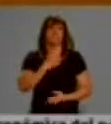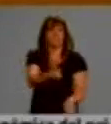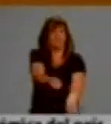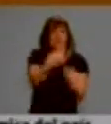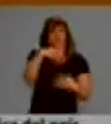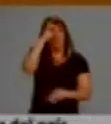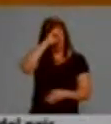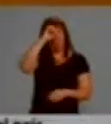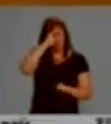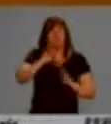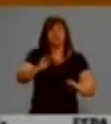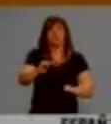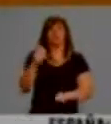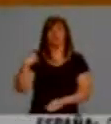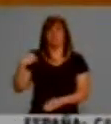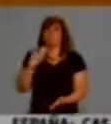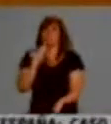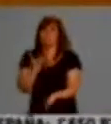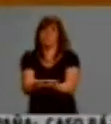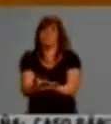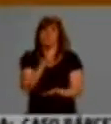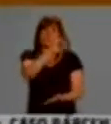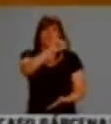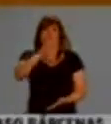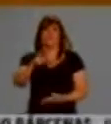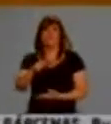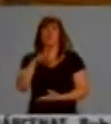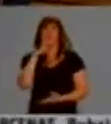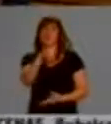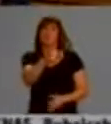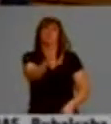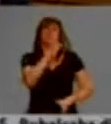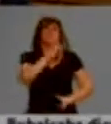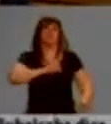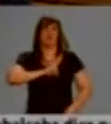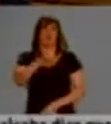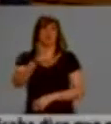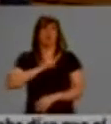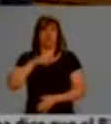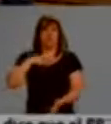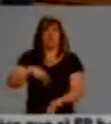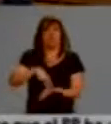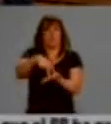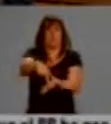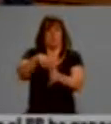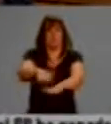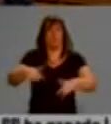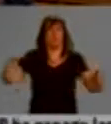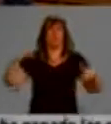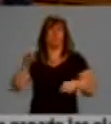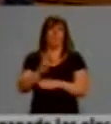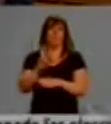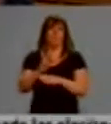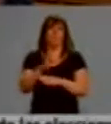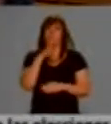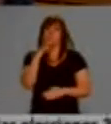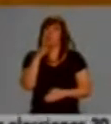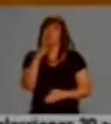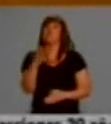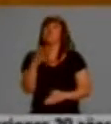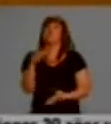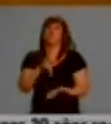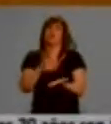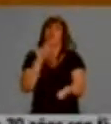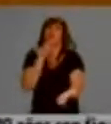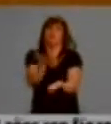opiniones, tal como reclamó Convergència y Unió, porque usted la rechazaba comparecer ante esta Cámara. Por eso le pedimos su